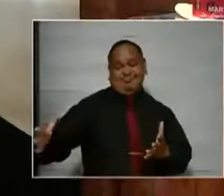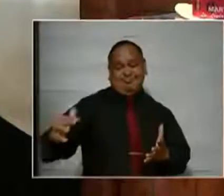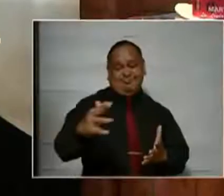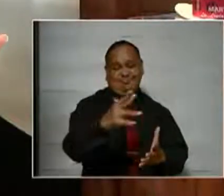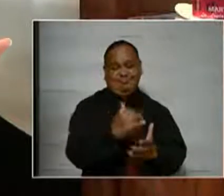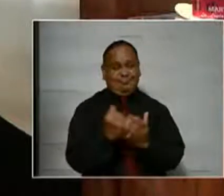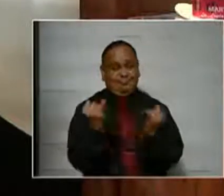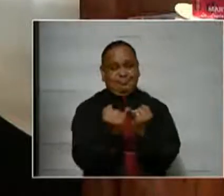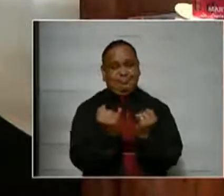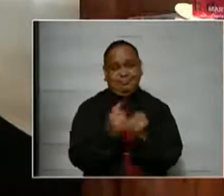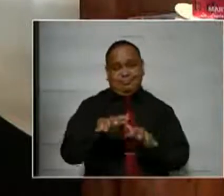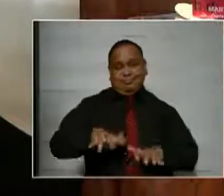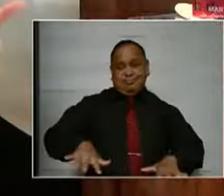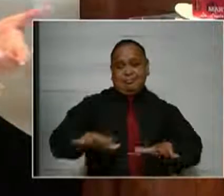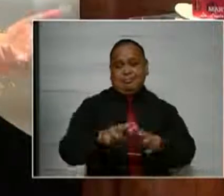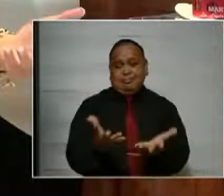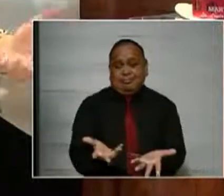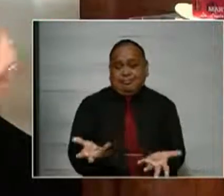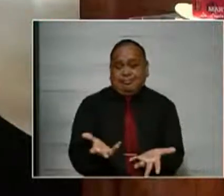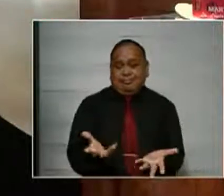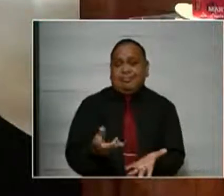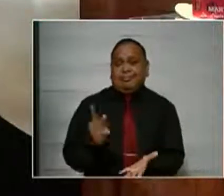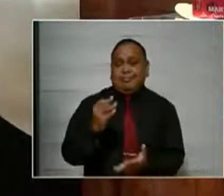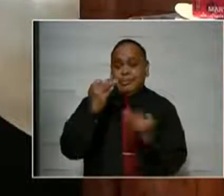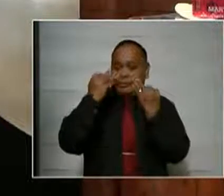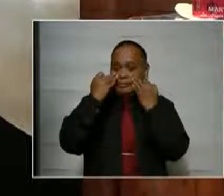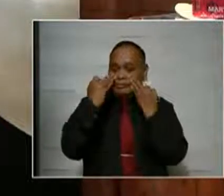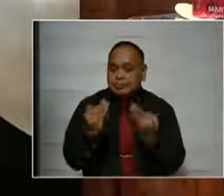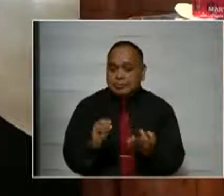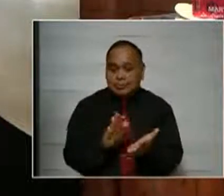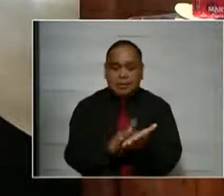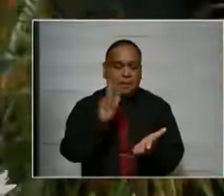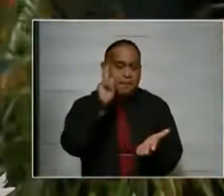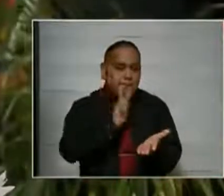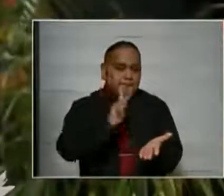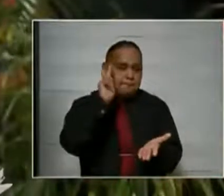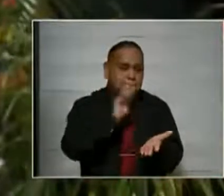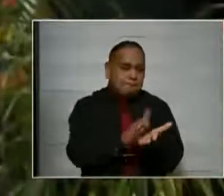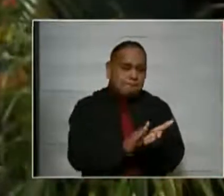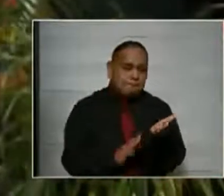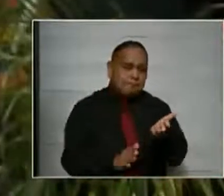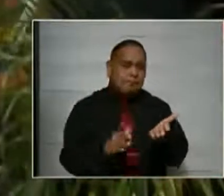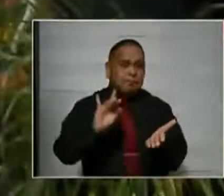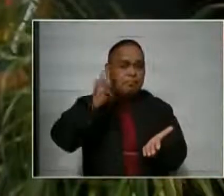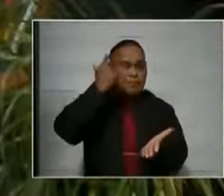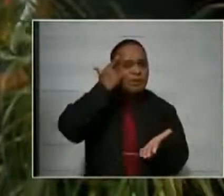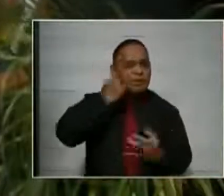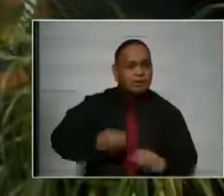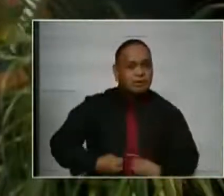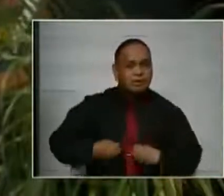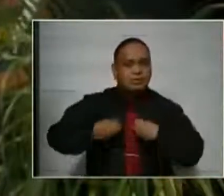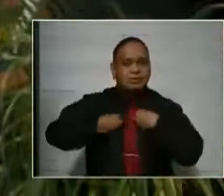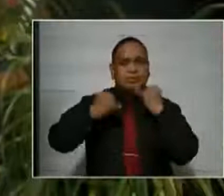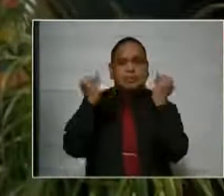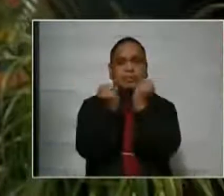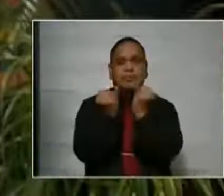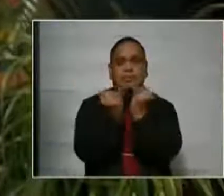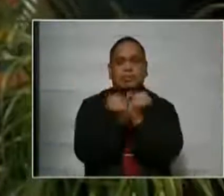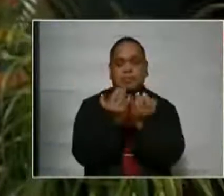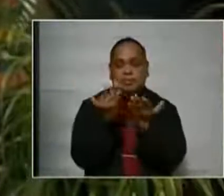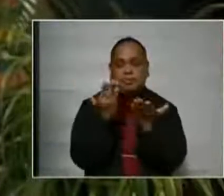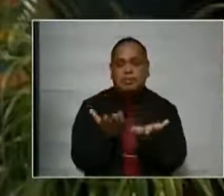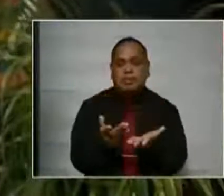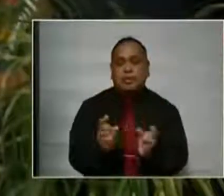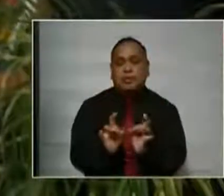que hizo cuando tú ves todas las evidencia con la vida democrática porque también atentaban contra esa situación